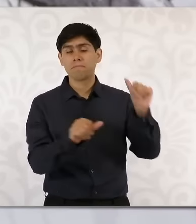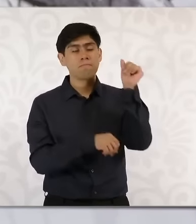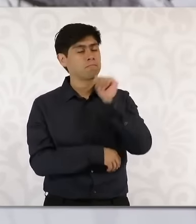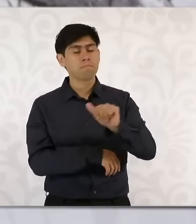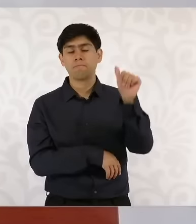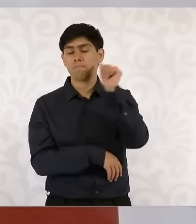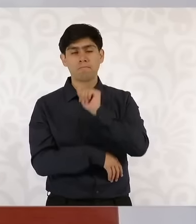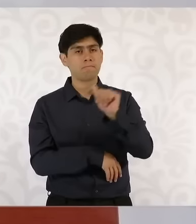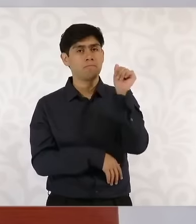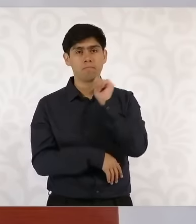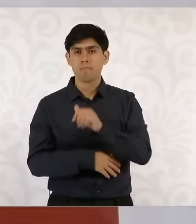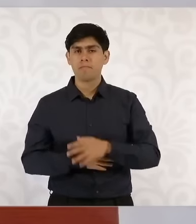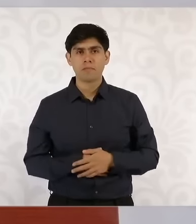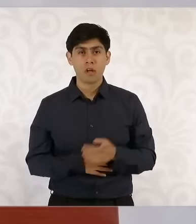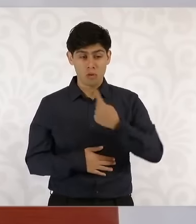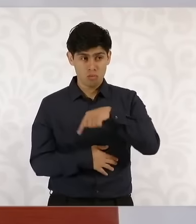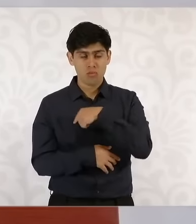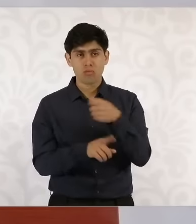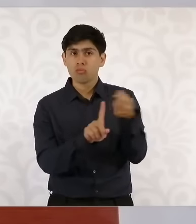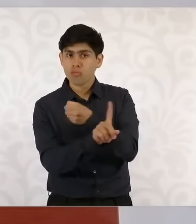Entonces, nadie quiere la violencia.